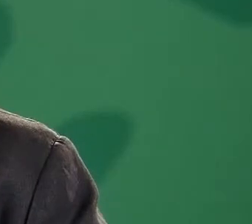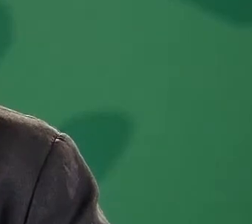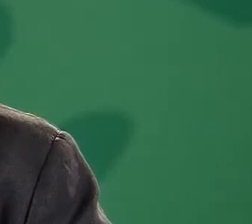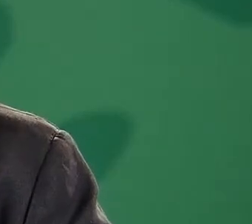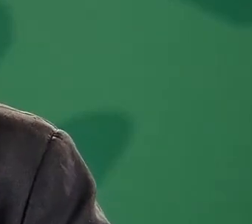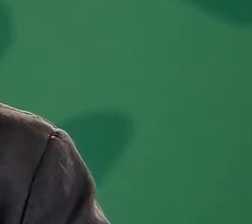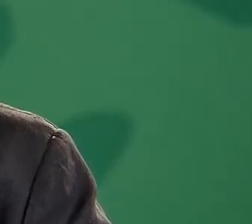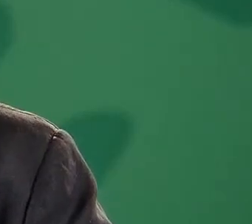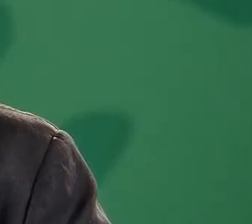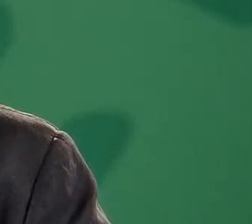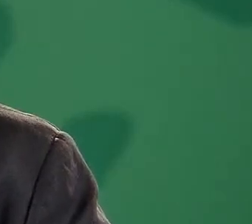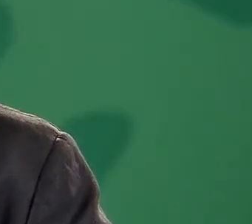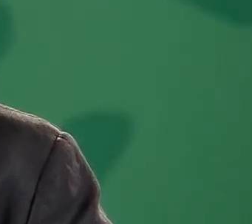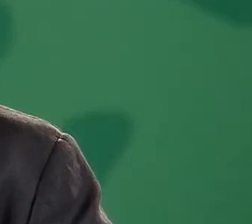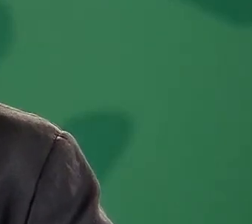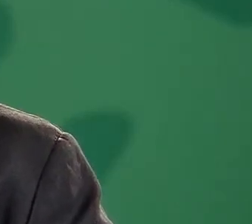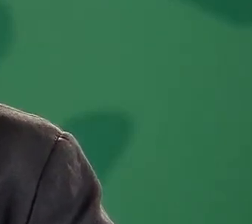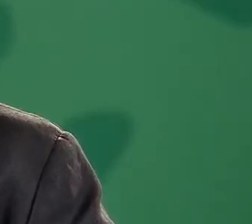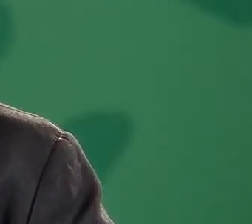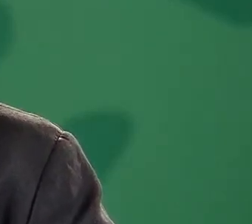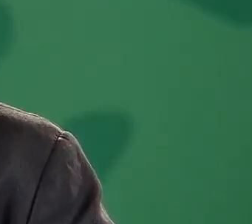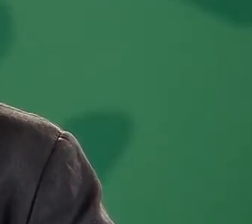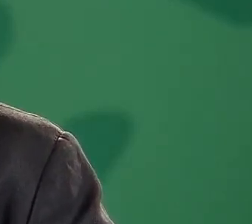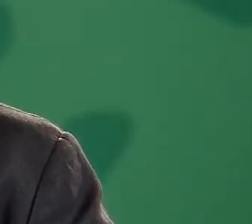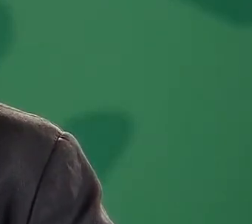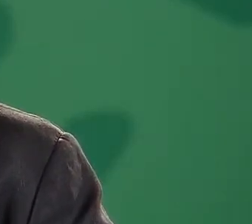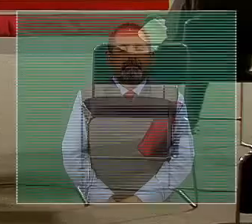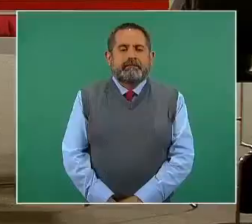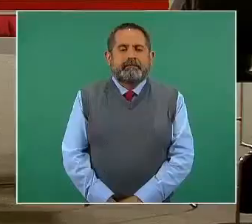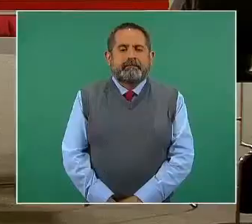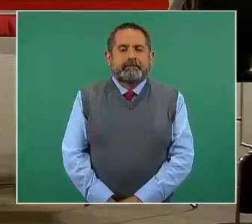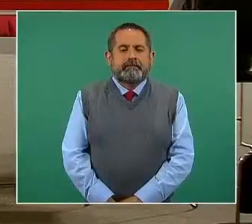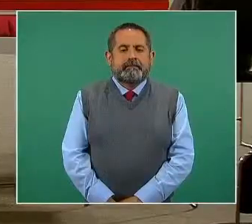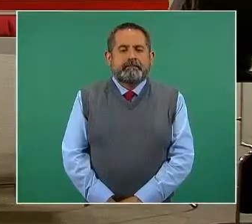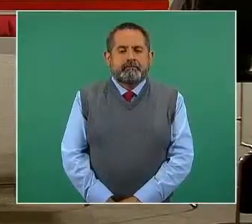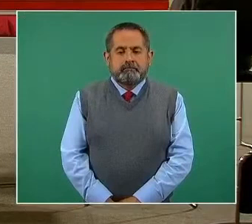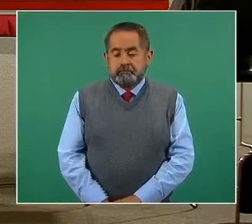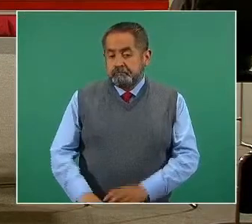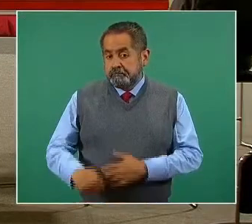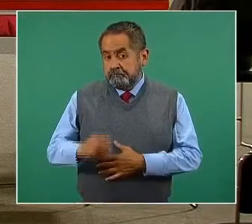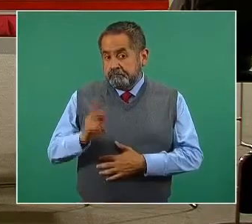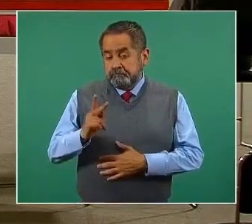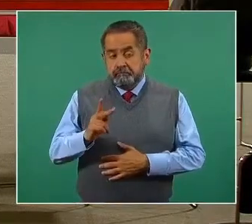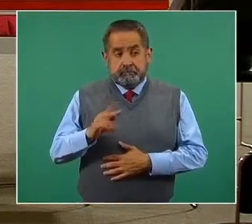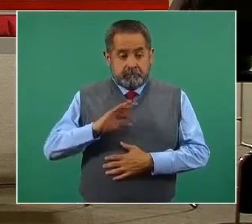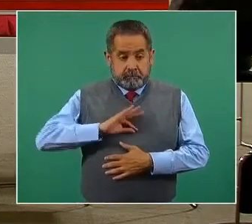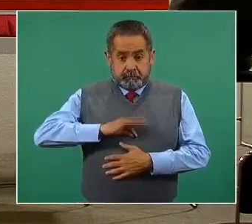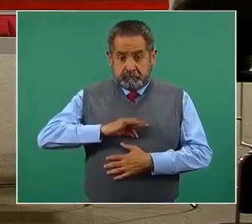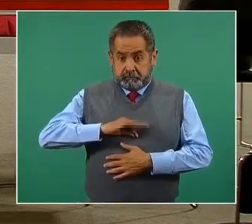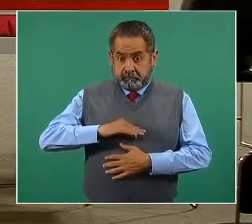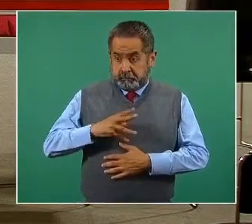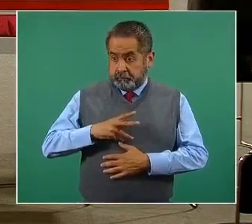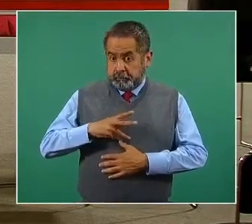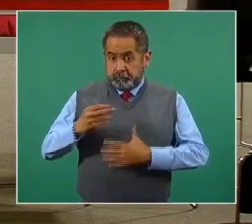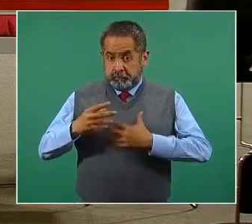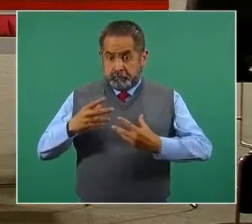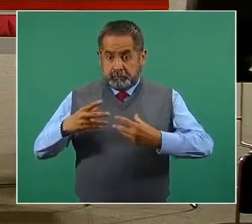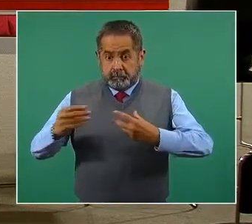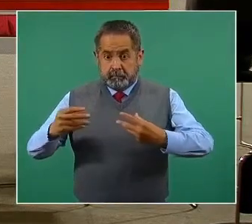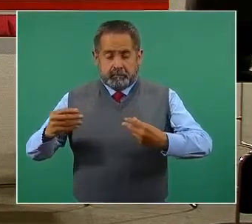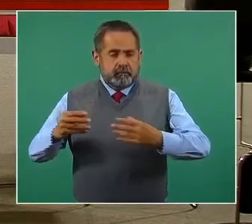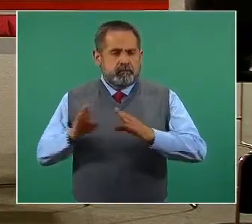tengan enfermedad y que sobre todo de que tengan enfermedad grave. Pero la transmisión del virus se va a ir